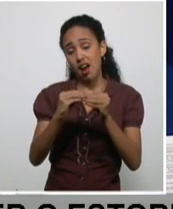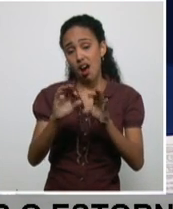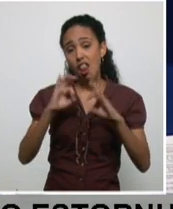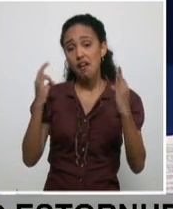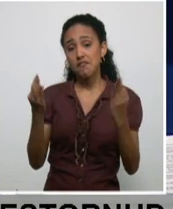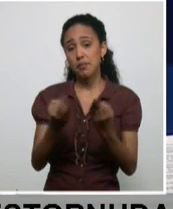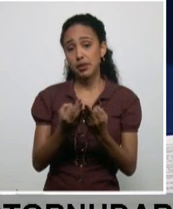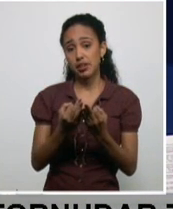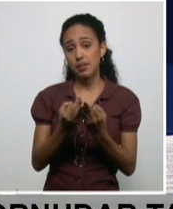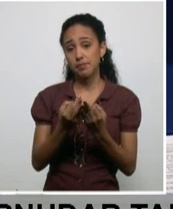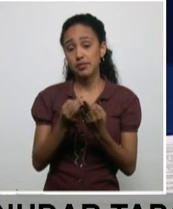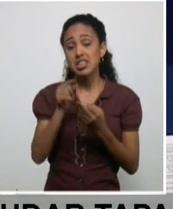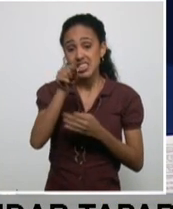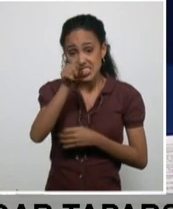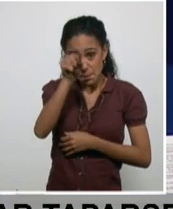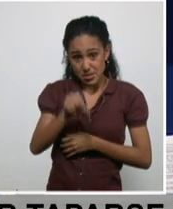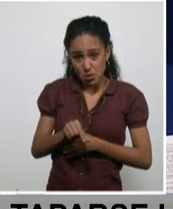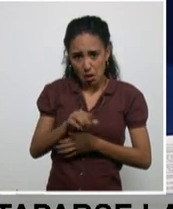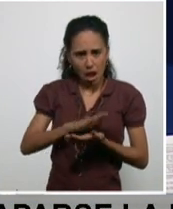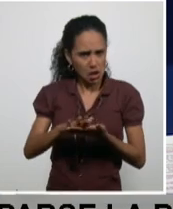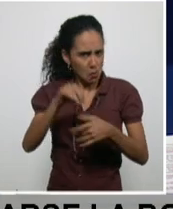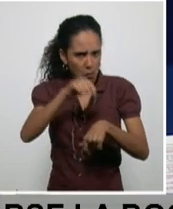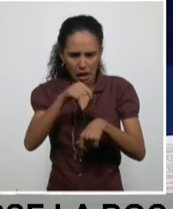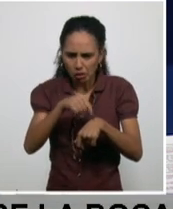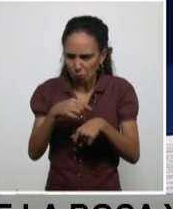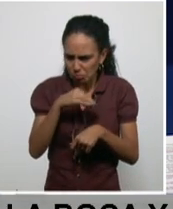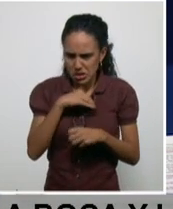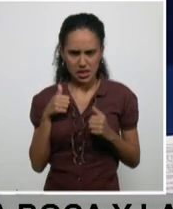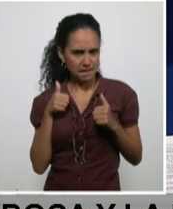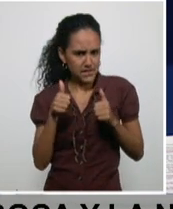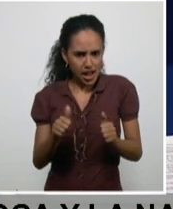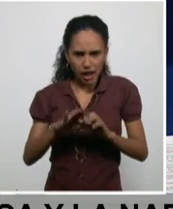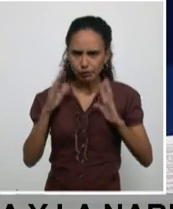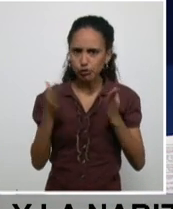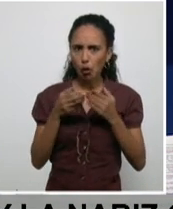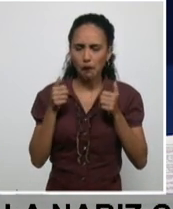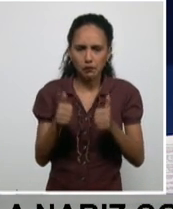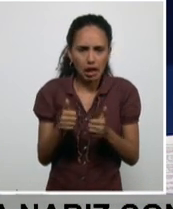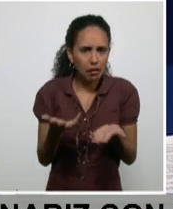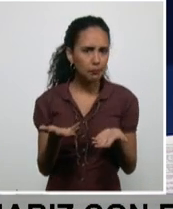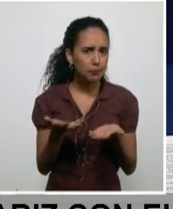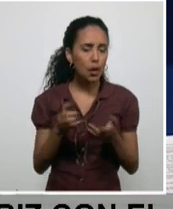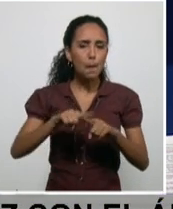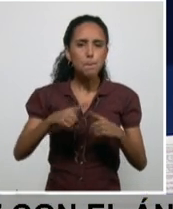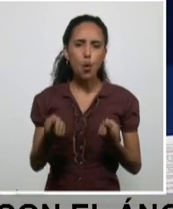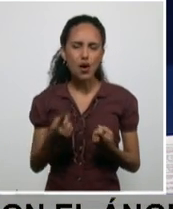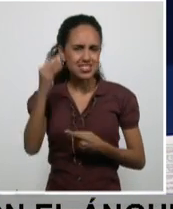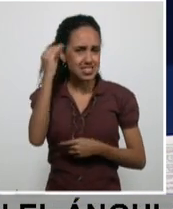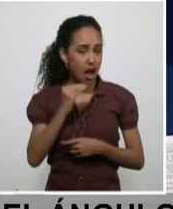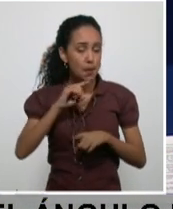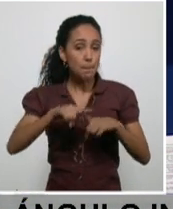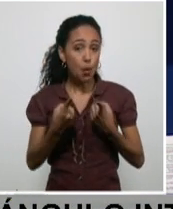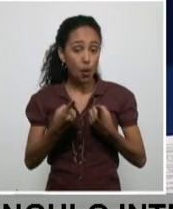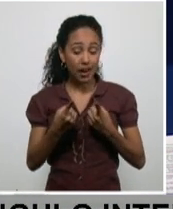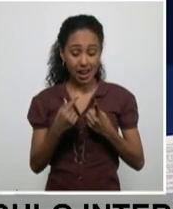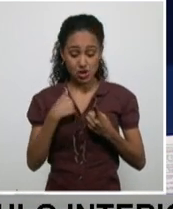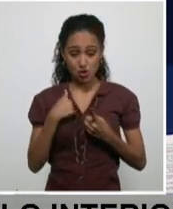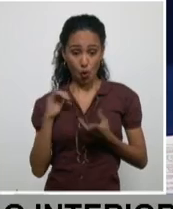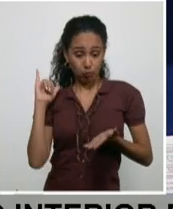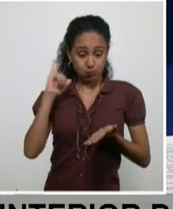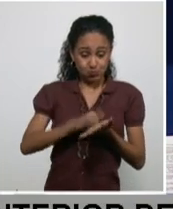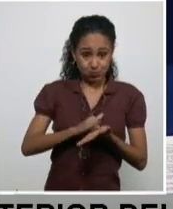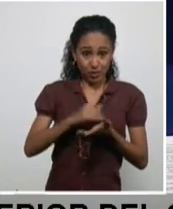y esa persona en ningún momento tuvo síntomas de la enfermedad. Entonces, ¿por qué se detecta? Porque la familia tiene síntomas, se le hace la